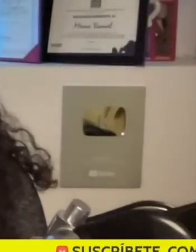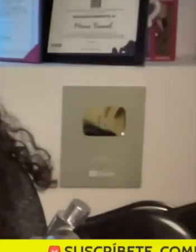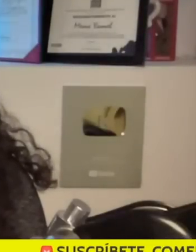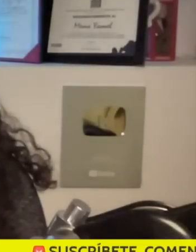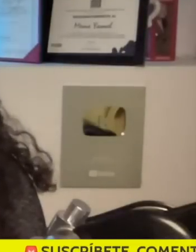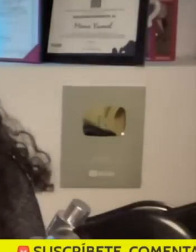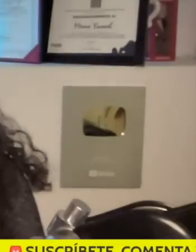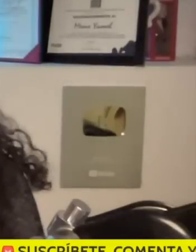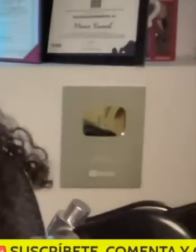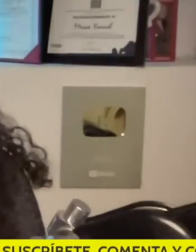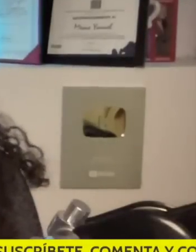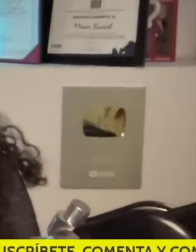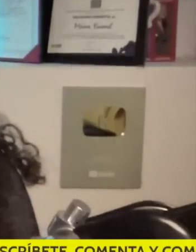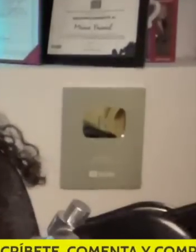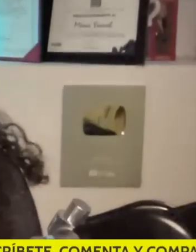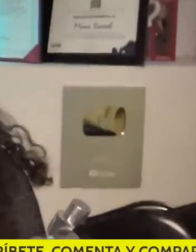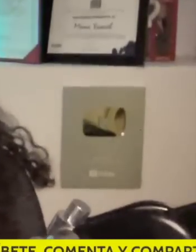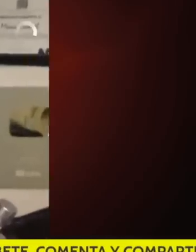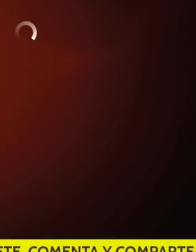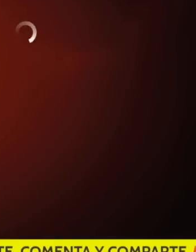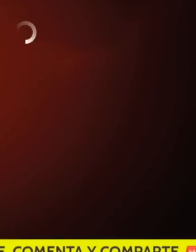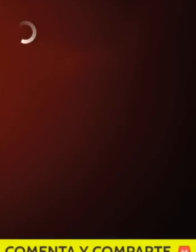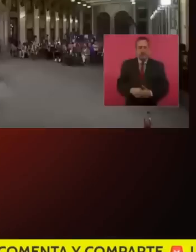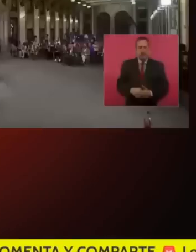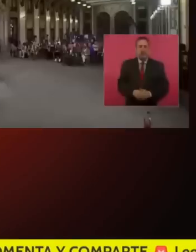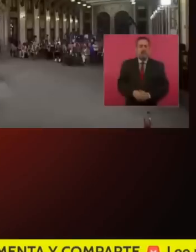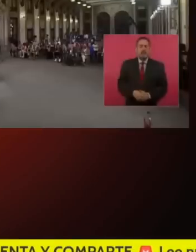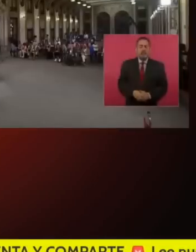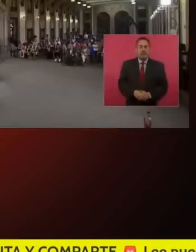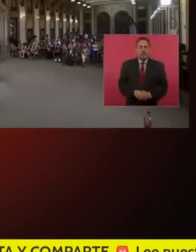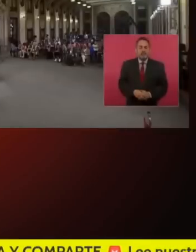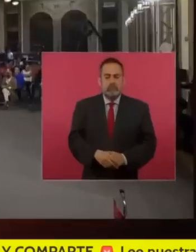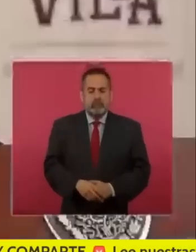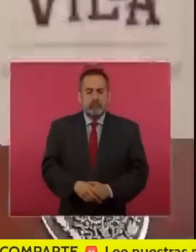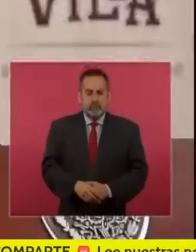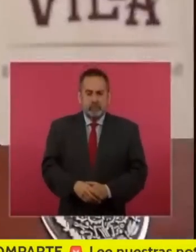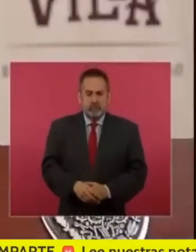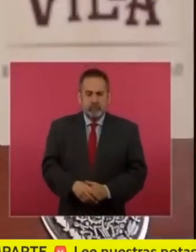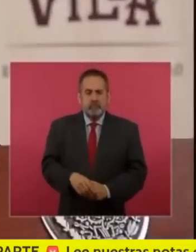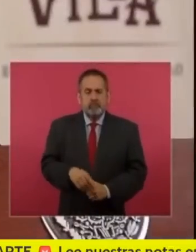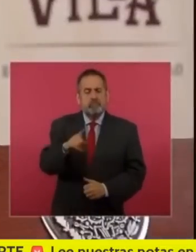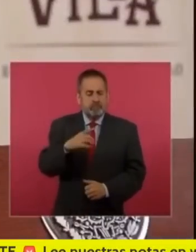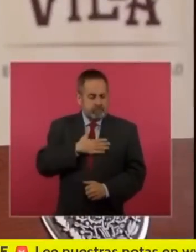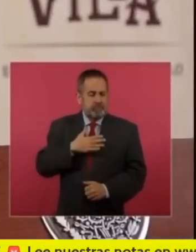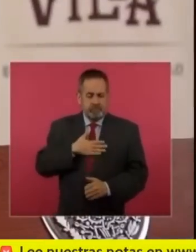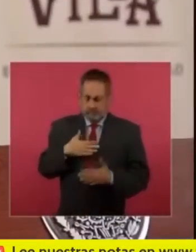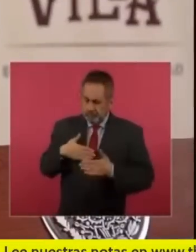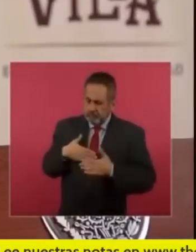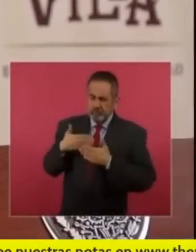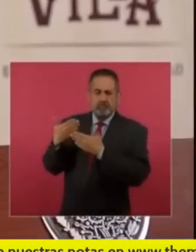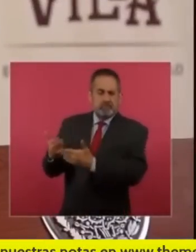porque es importante que lo tengan en mente. Que le tengo mucha confianza a la maestra